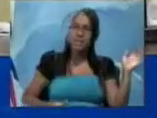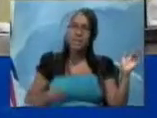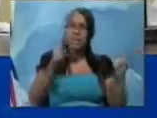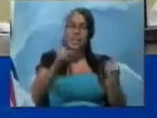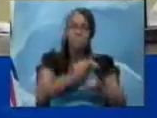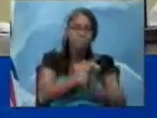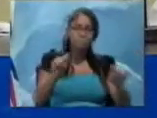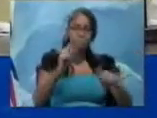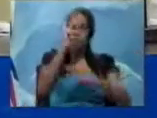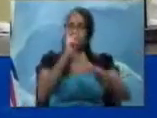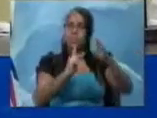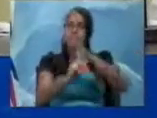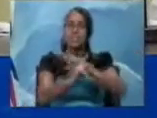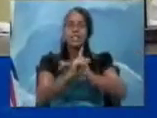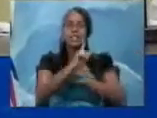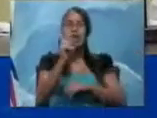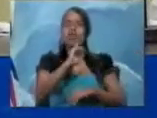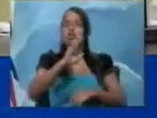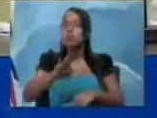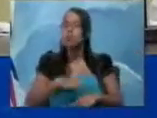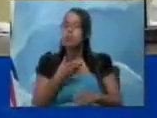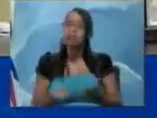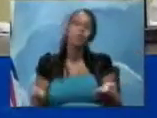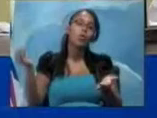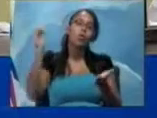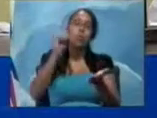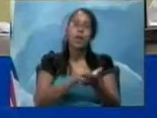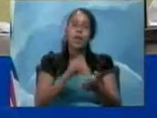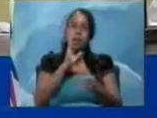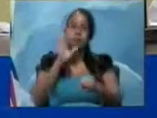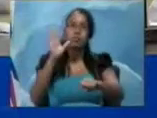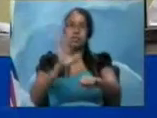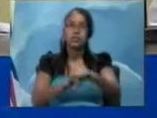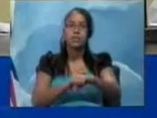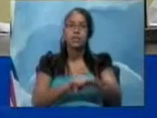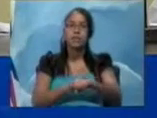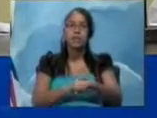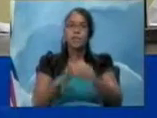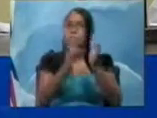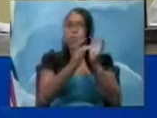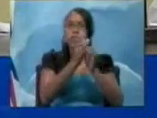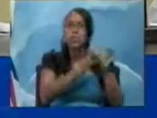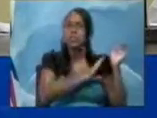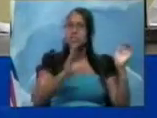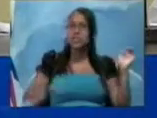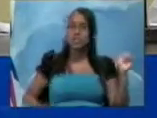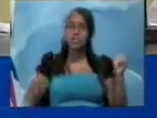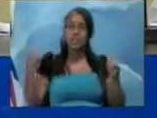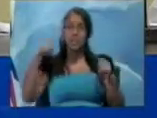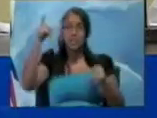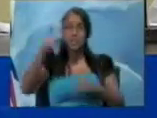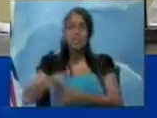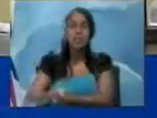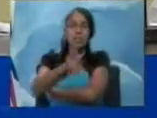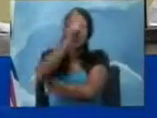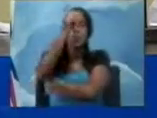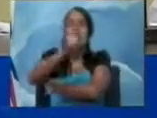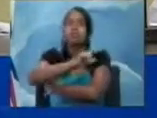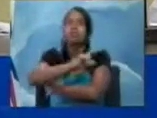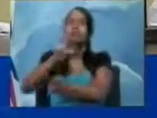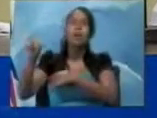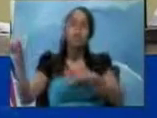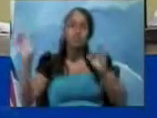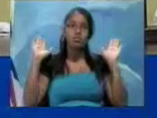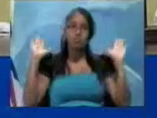profecías ya no se pueden volver a cumplir tenía que ser colgado en un Madero